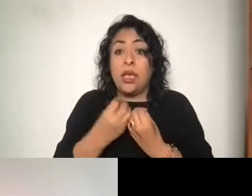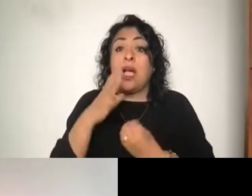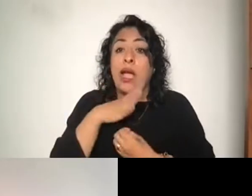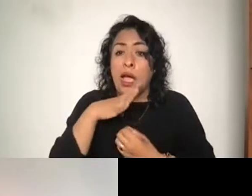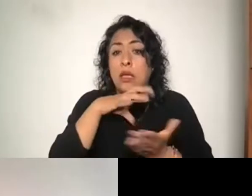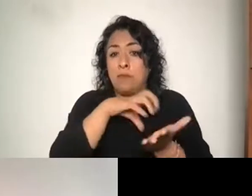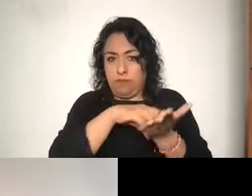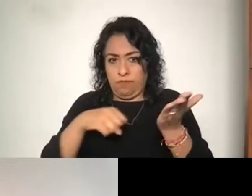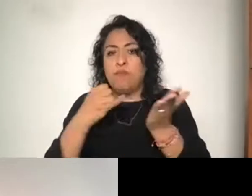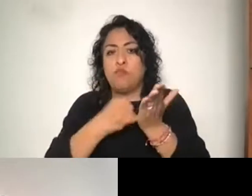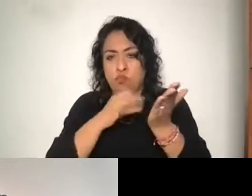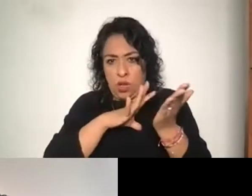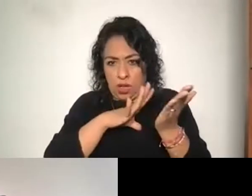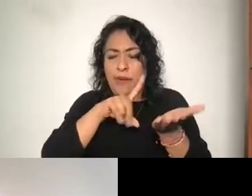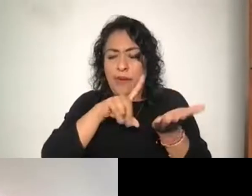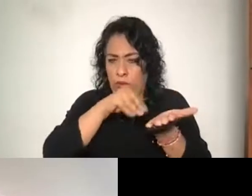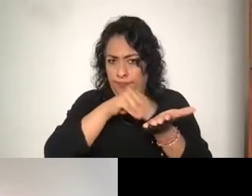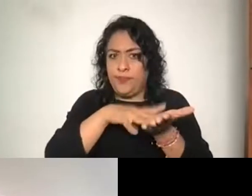deducibilidad, por así